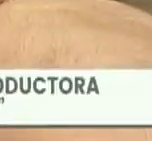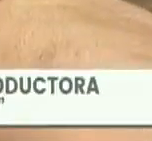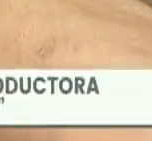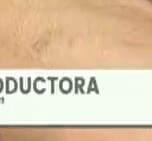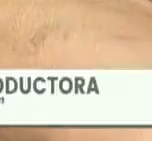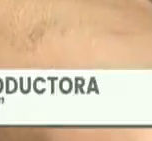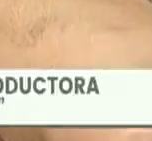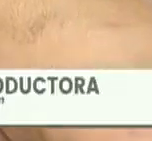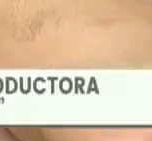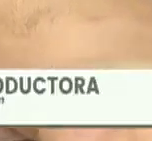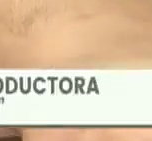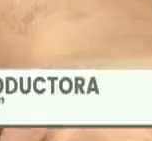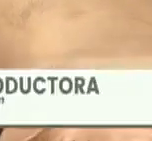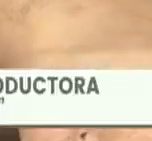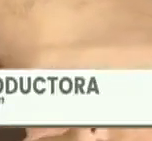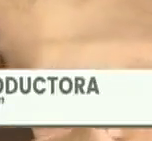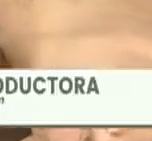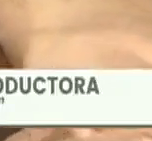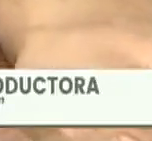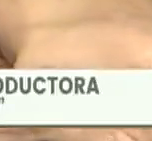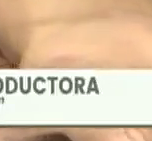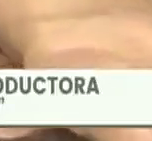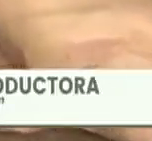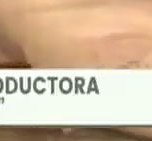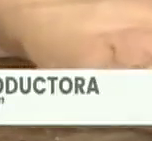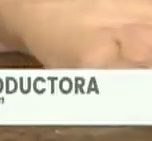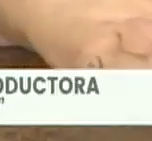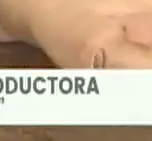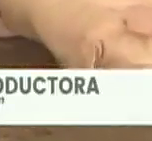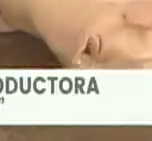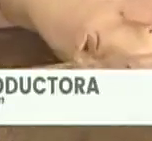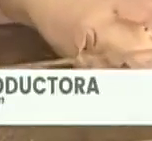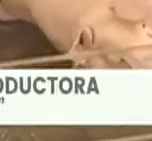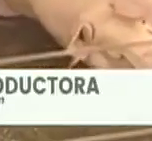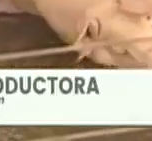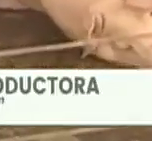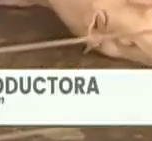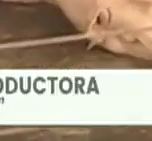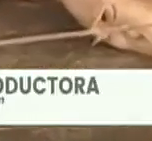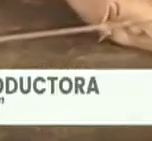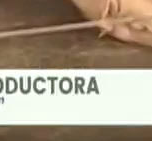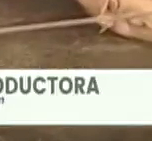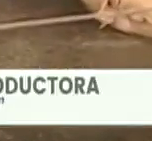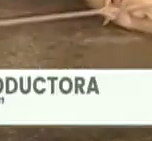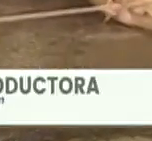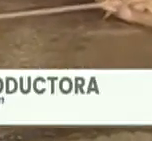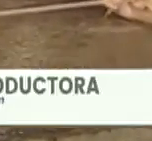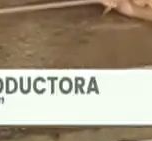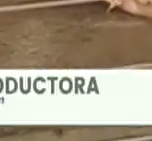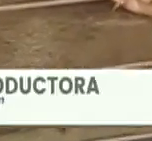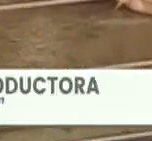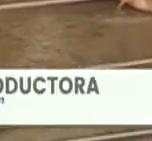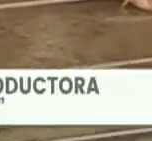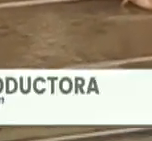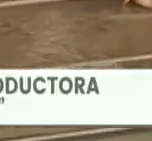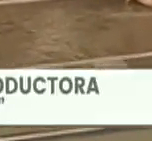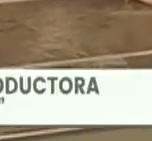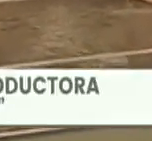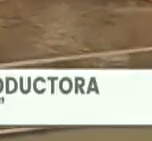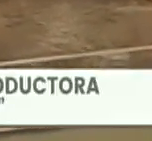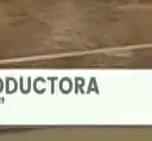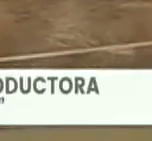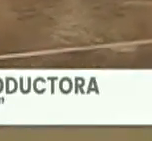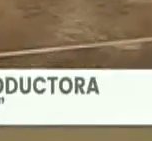hembras F1 con las líneas terminales, tenemos una hembra en gestación, la